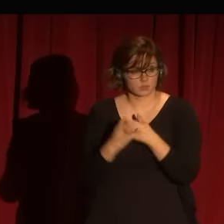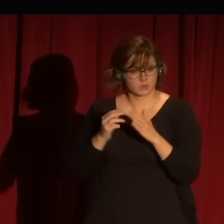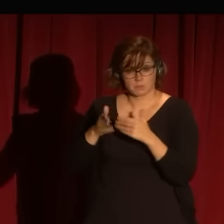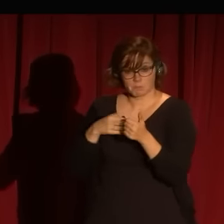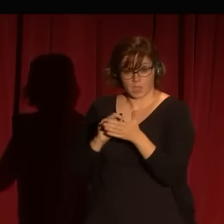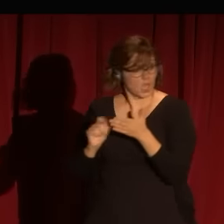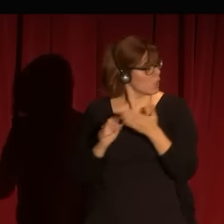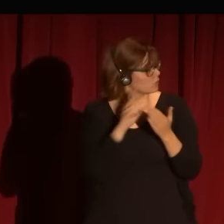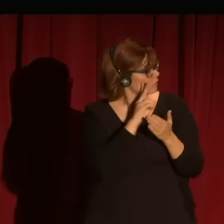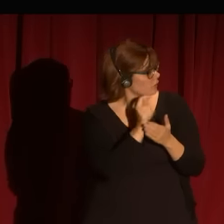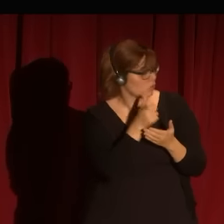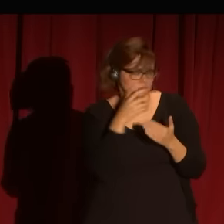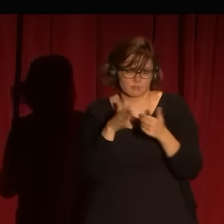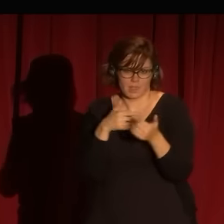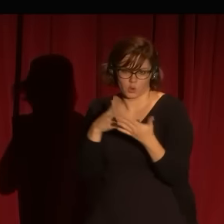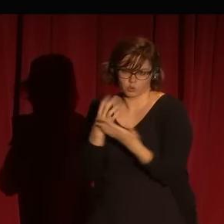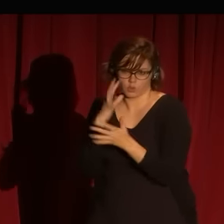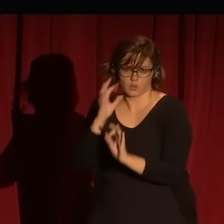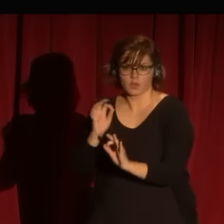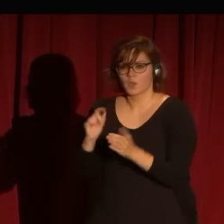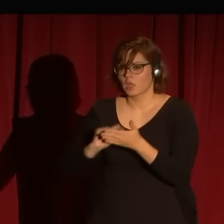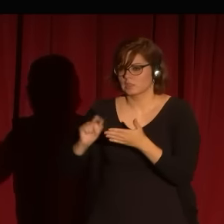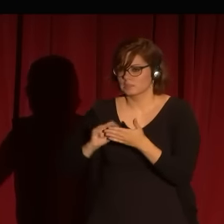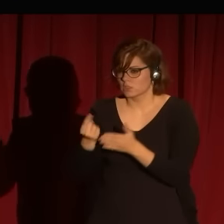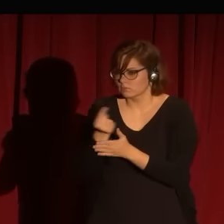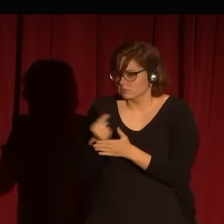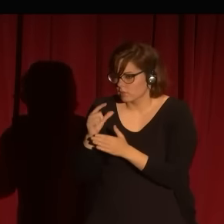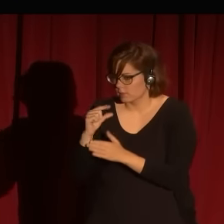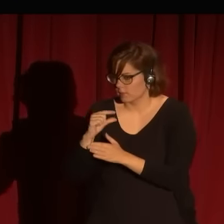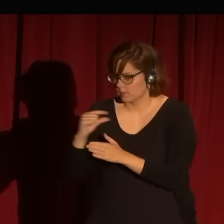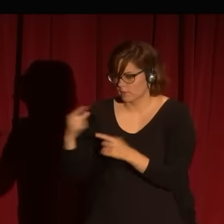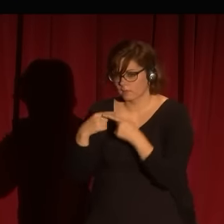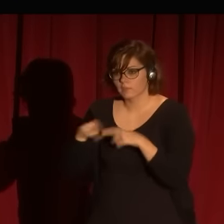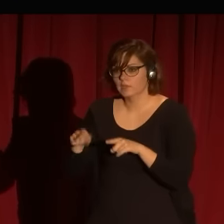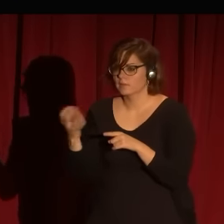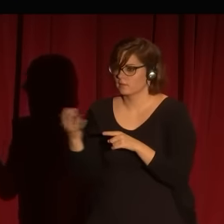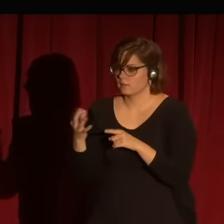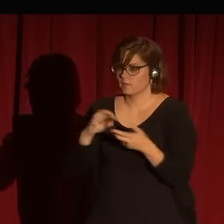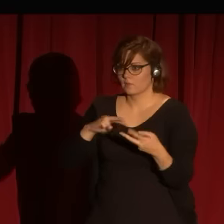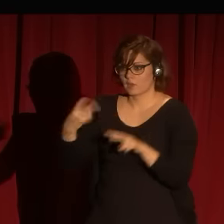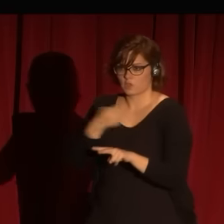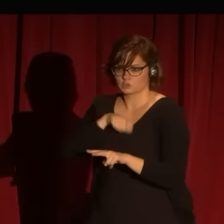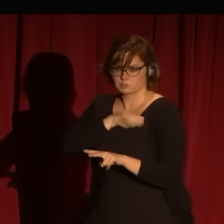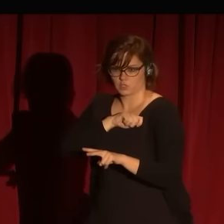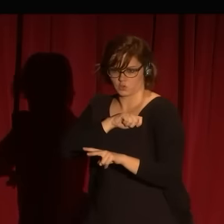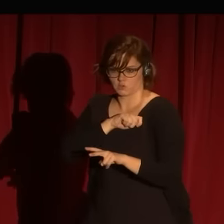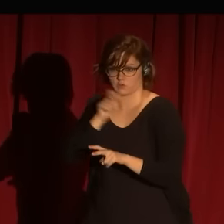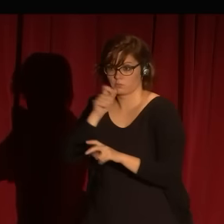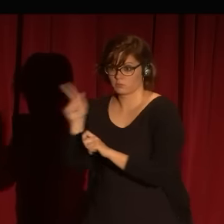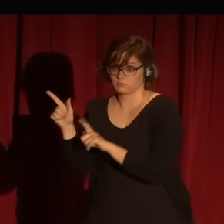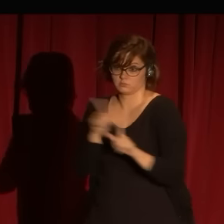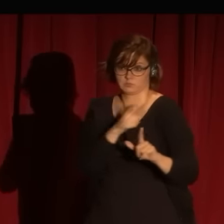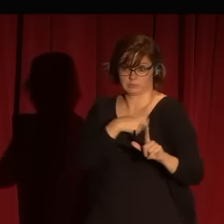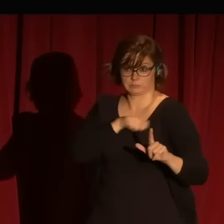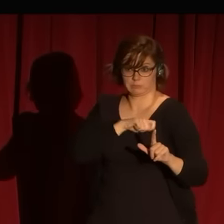apenas lo veis perdón a mano es todo Claro pero escrito con una caligrafía en minúscula diferente está traducido al español alguien al llegar a la corte estos